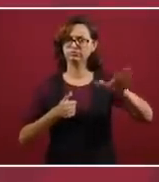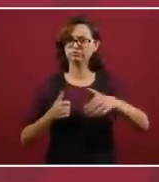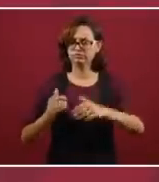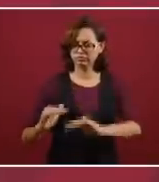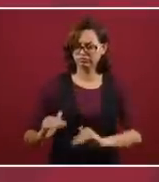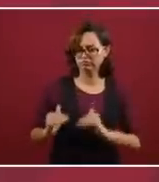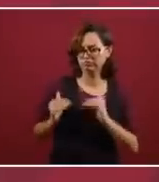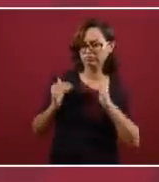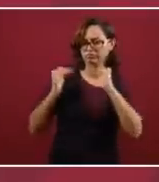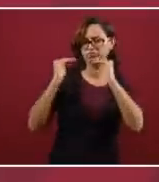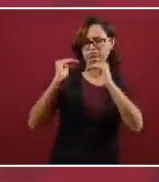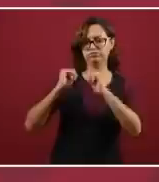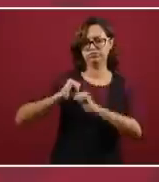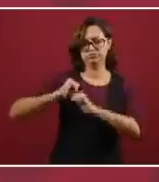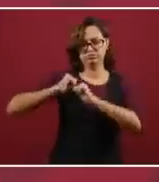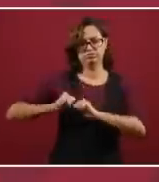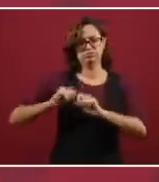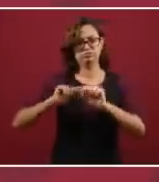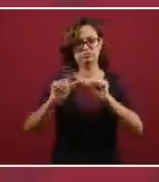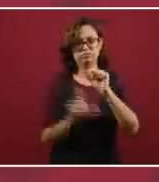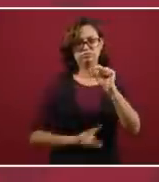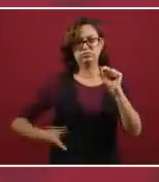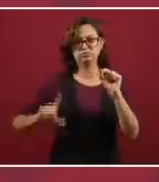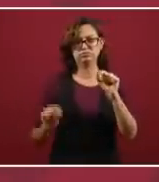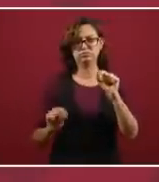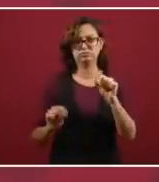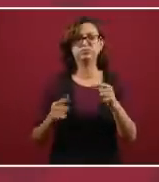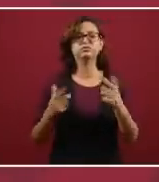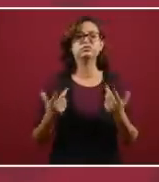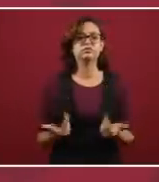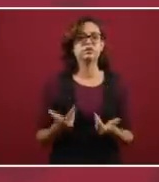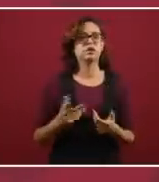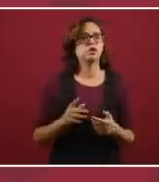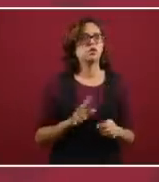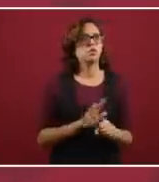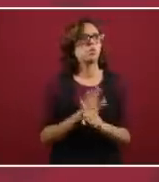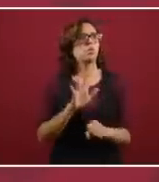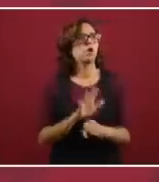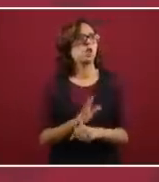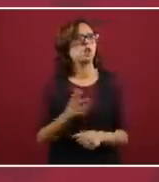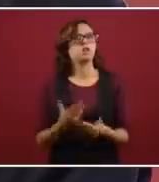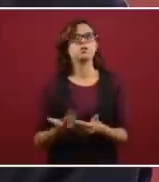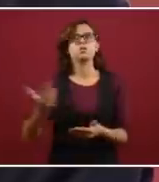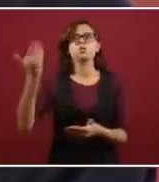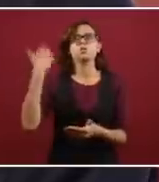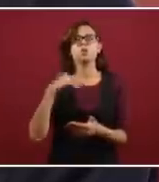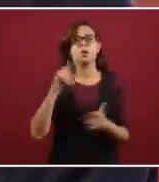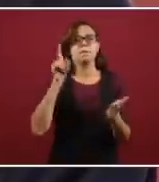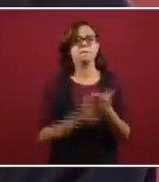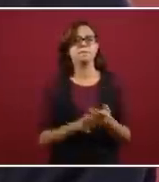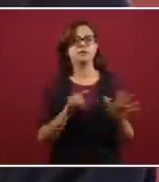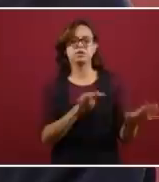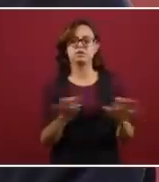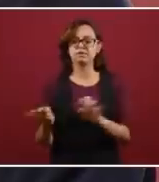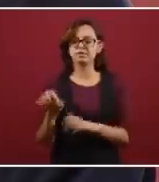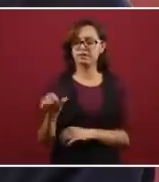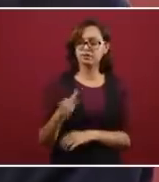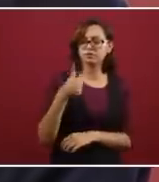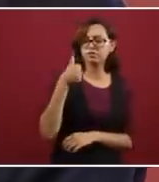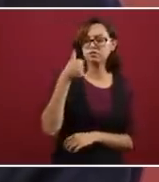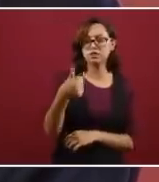pues es el plan del Partido Liberal de 1906, que es un documento